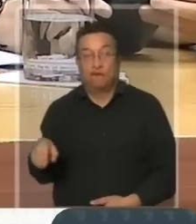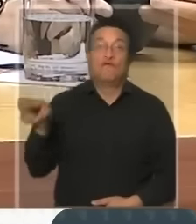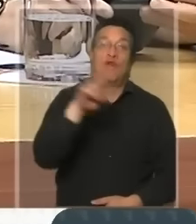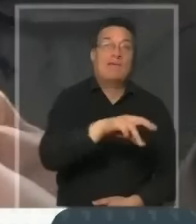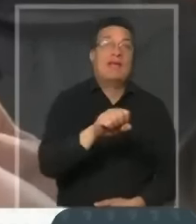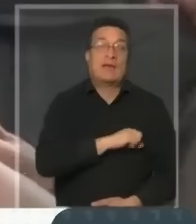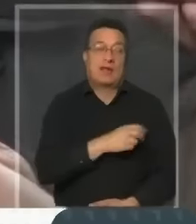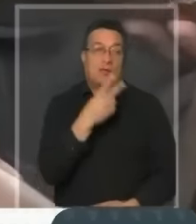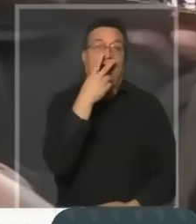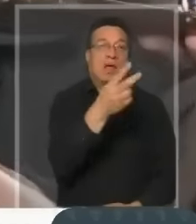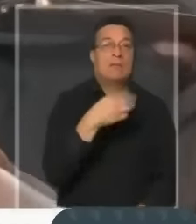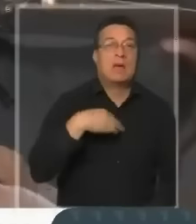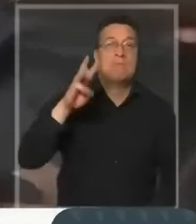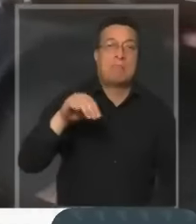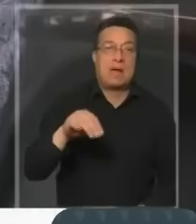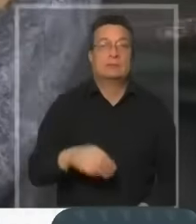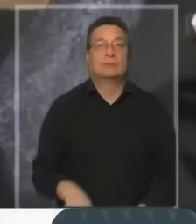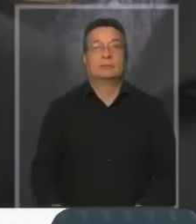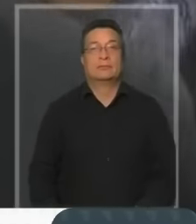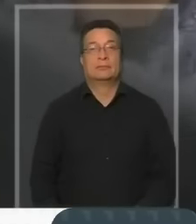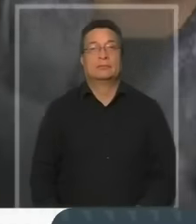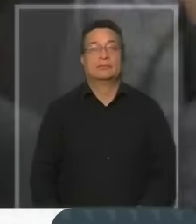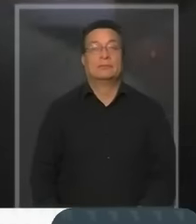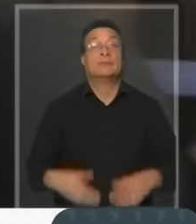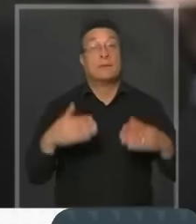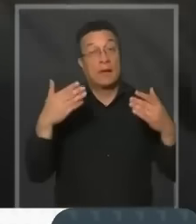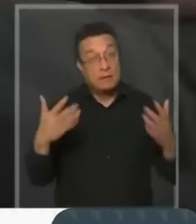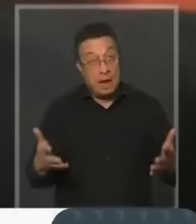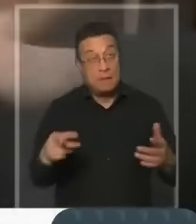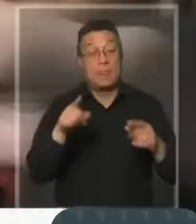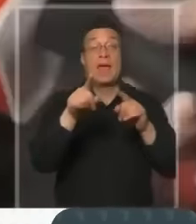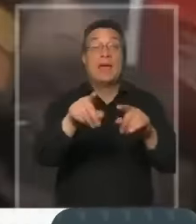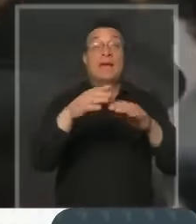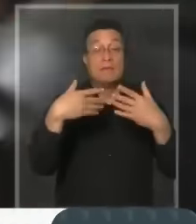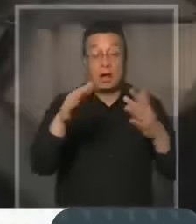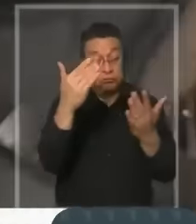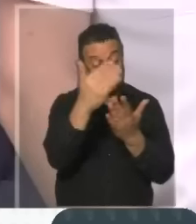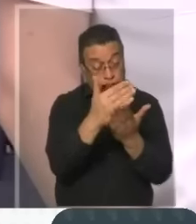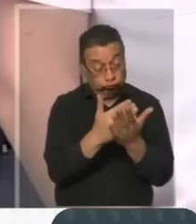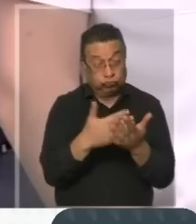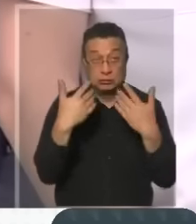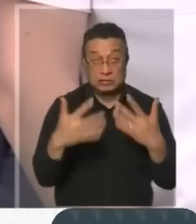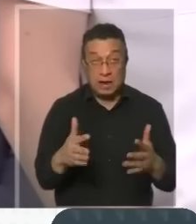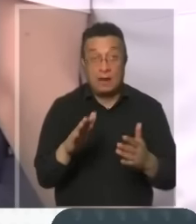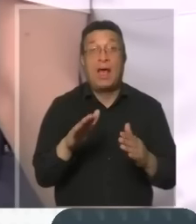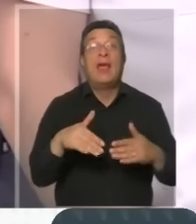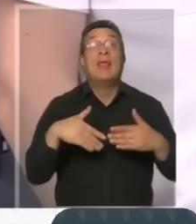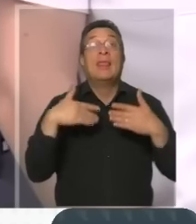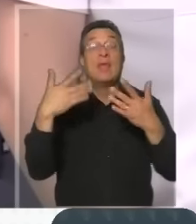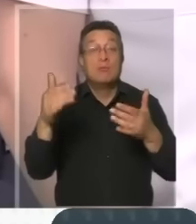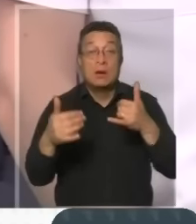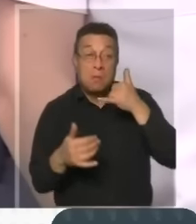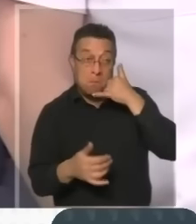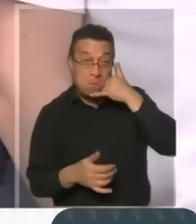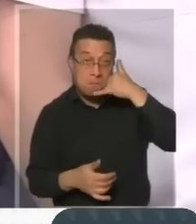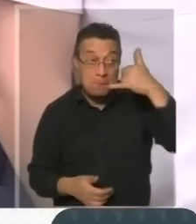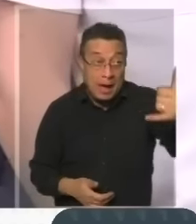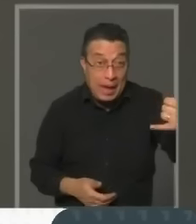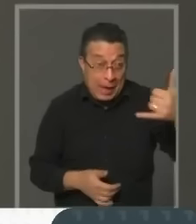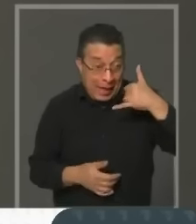para verla. En concreto, y teniendo en cuenta estos antecedentes, después de esa llamada telefónica,